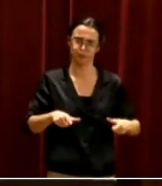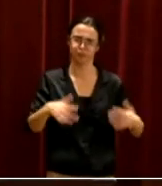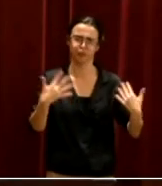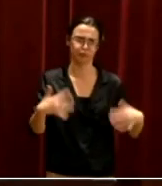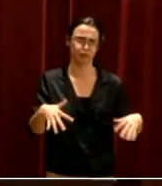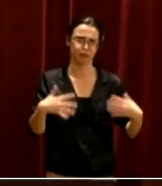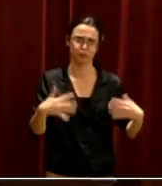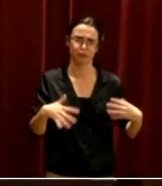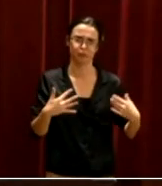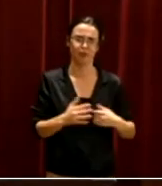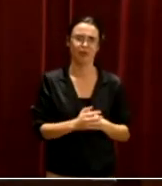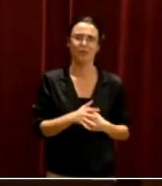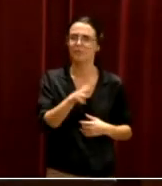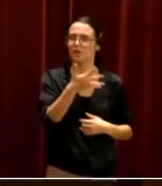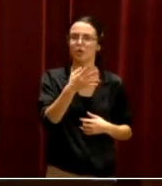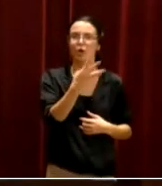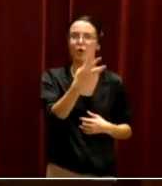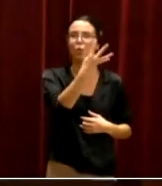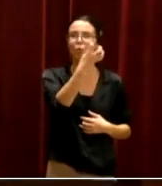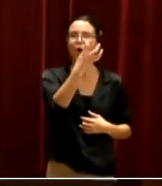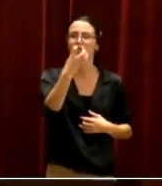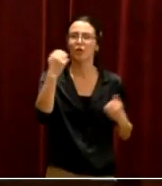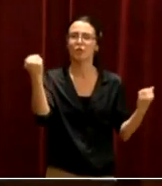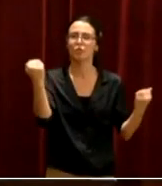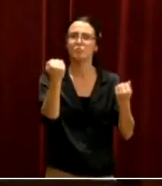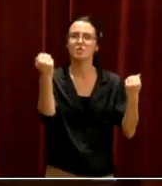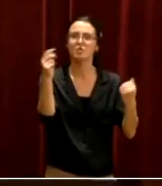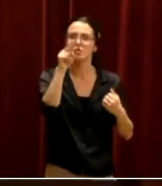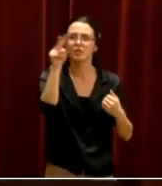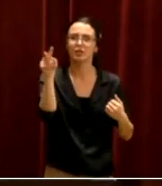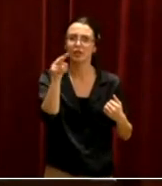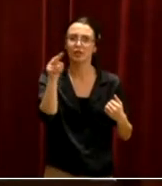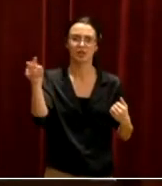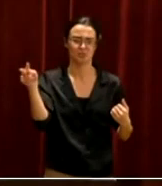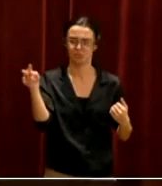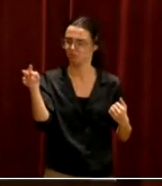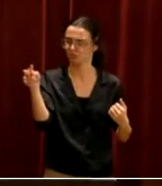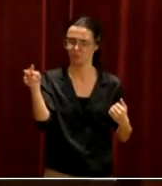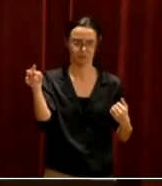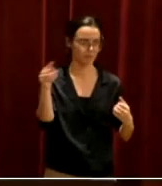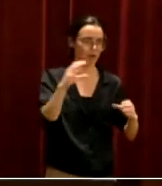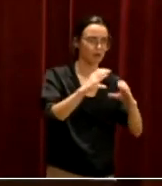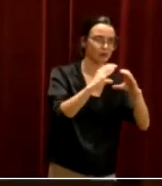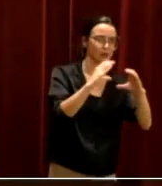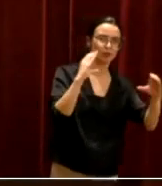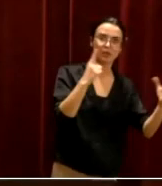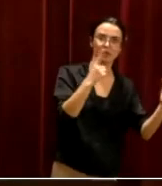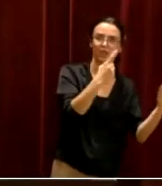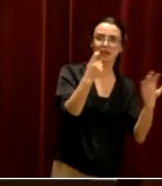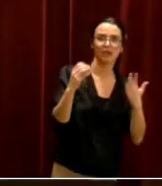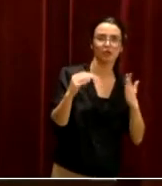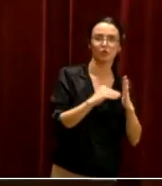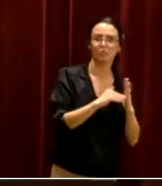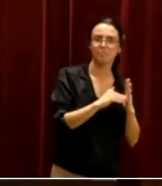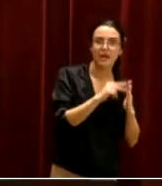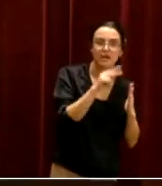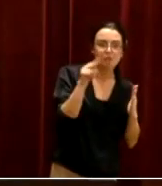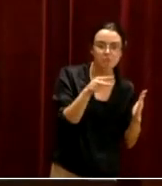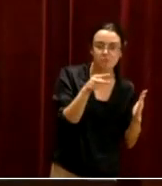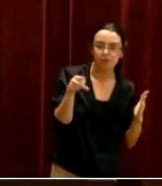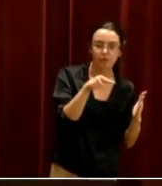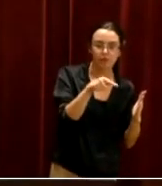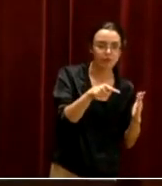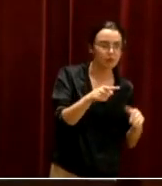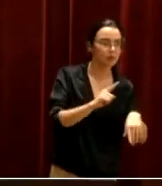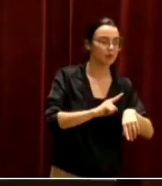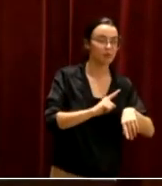rondaría los 400 millones de euros frente a los 600,000 que cuestan unos autobuses que hacen el mismo trayecto con menos tiempo Y sin